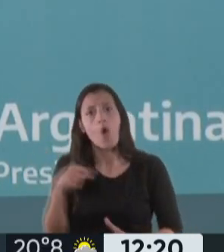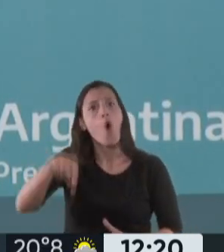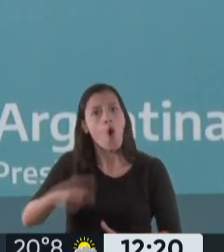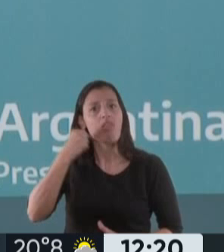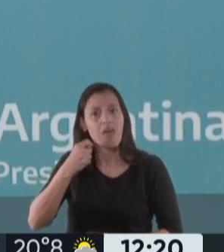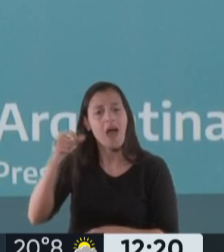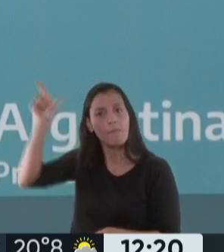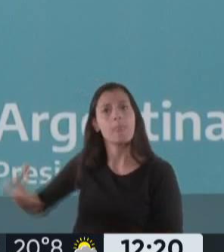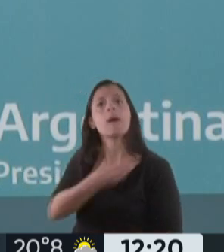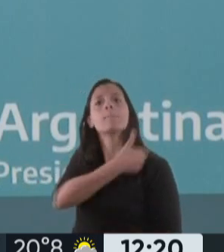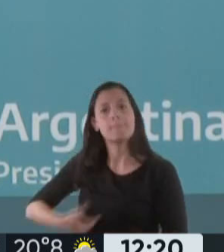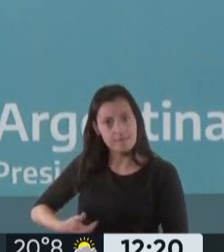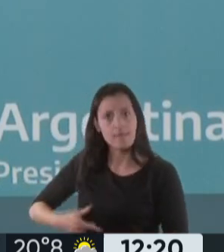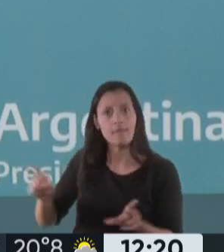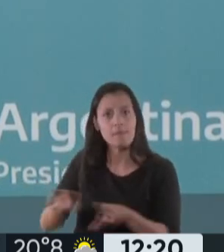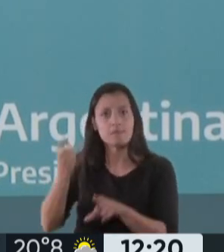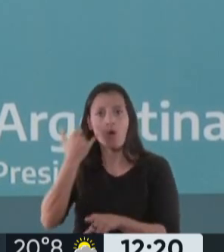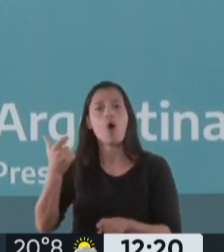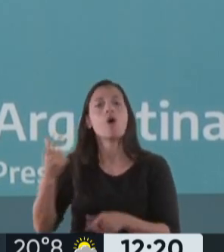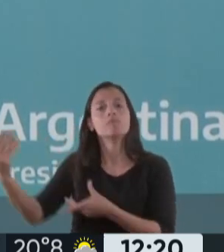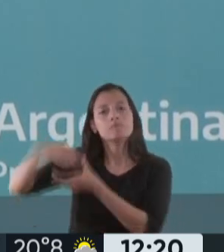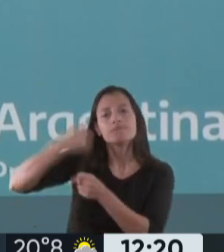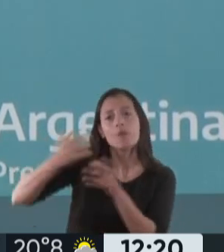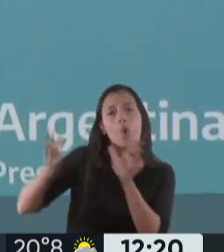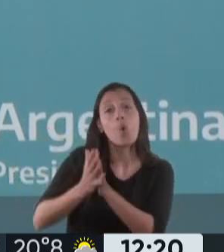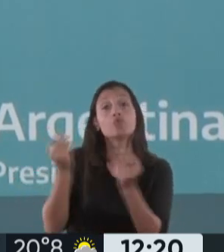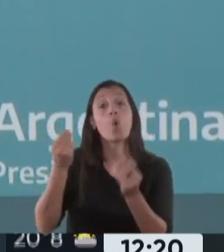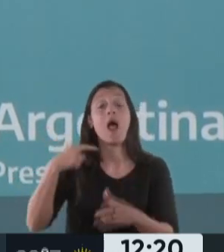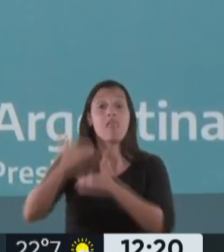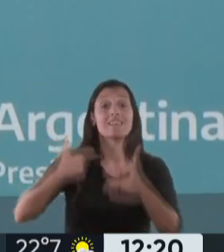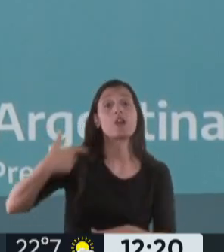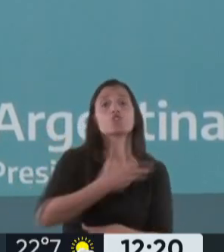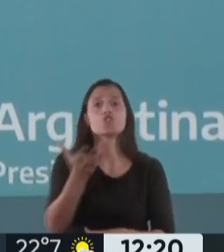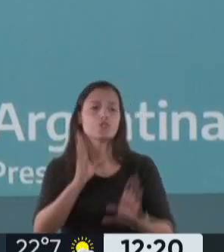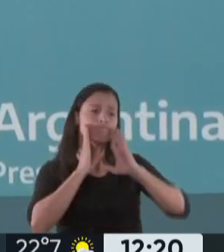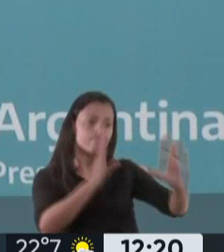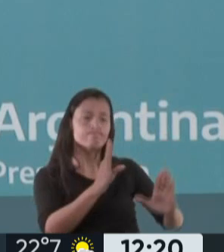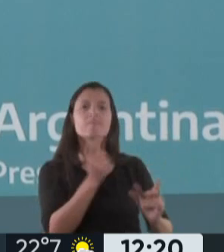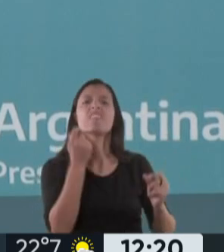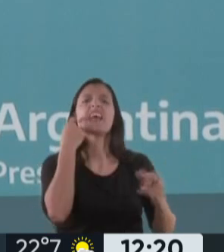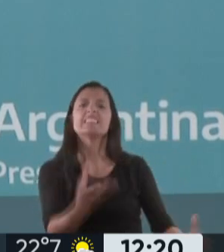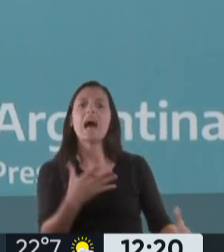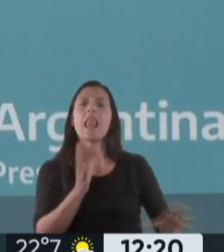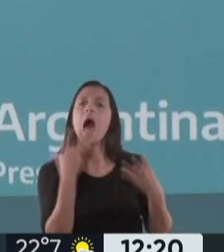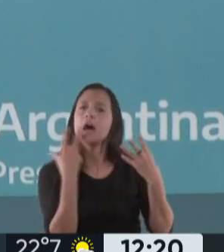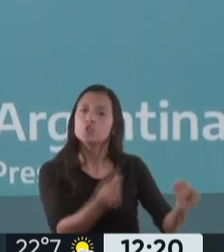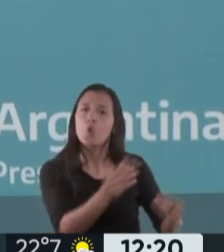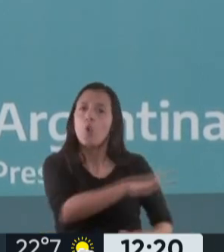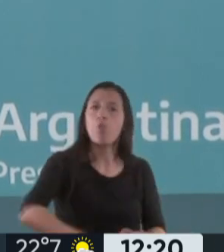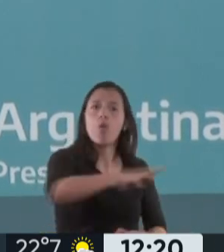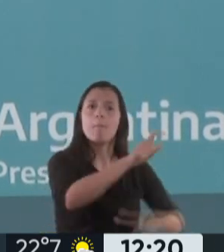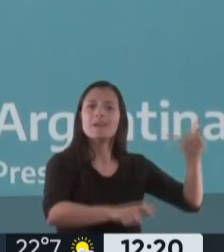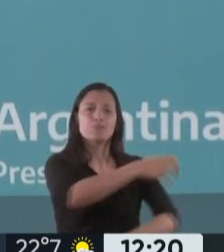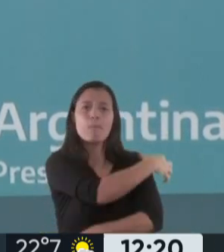con el presidente tuvo que ver, por supuesto, con la cartera de desarrollo social, con la población más vulnerable de este país, con los niveles de pobreza que tenemos que